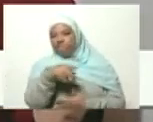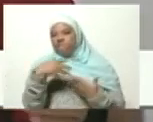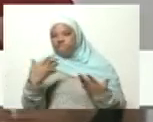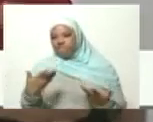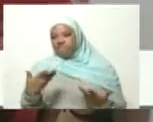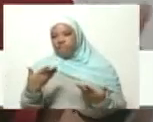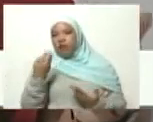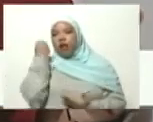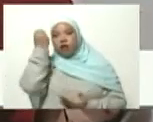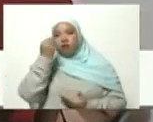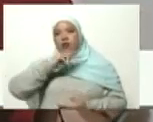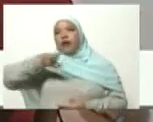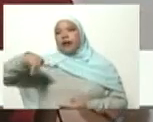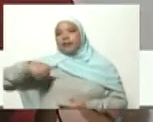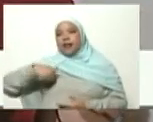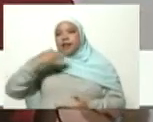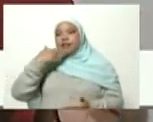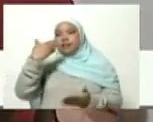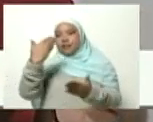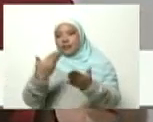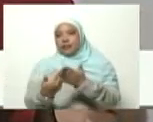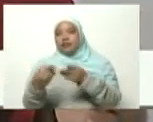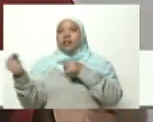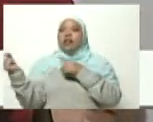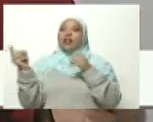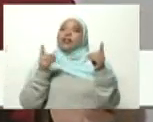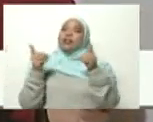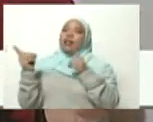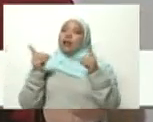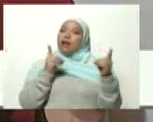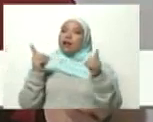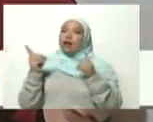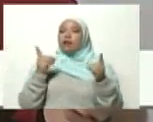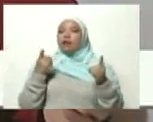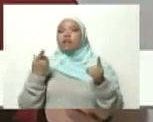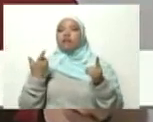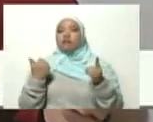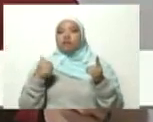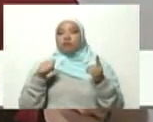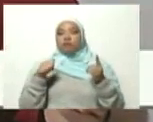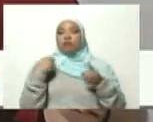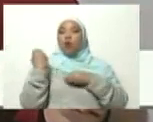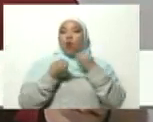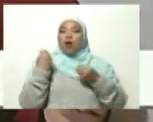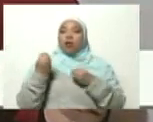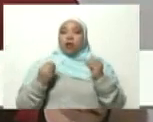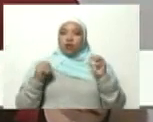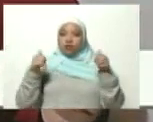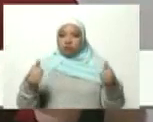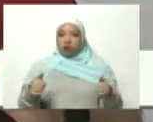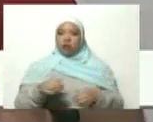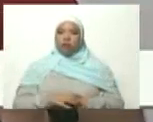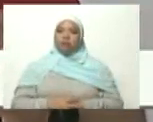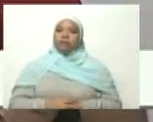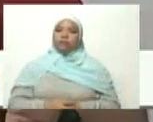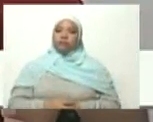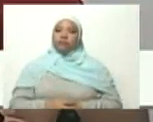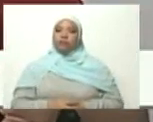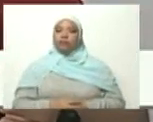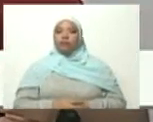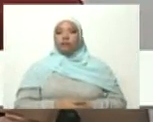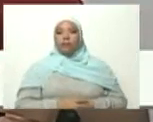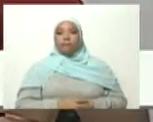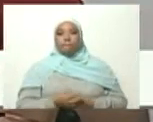que creen que nosotros vamos a ir a un diálogo porque estamos desesperados por capitular. Porque nos queremos